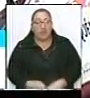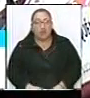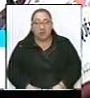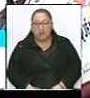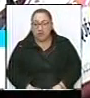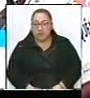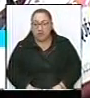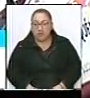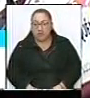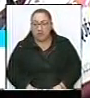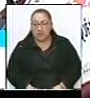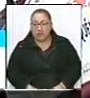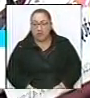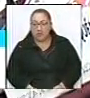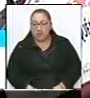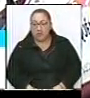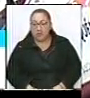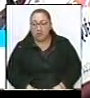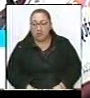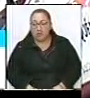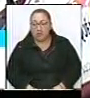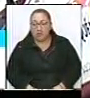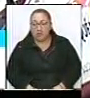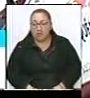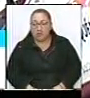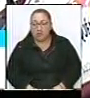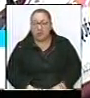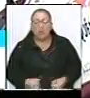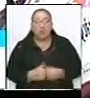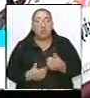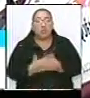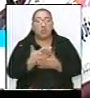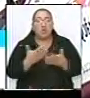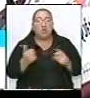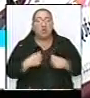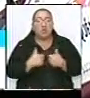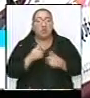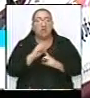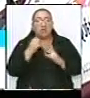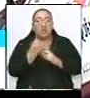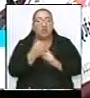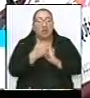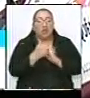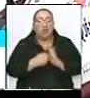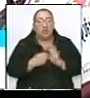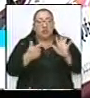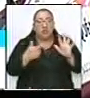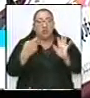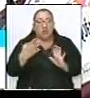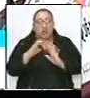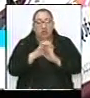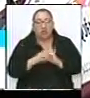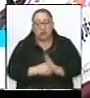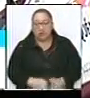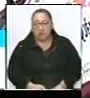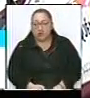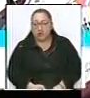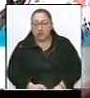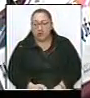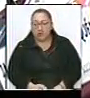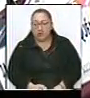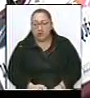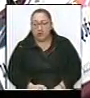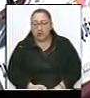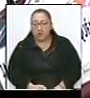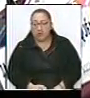lo interpretas en base a las nuevas circunstancias que vive la sociedad. El artículo 79 de la Constitución,